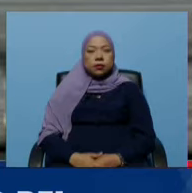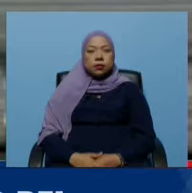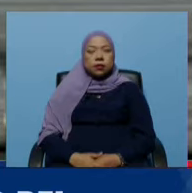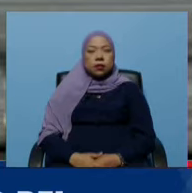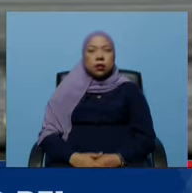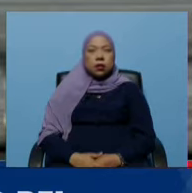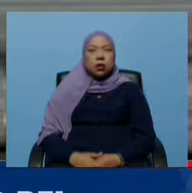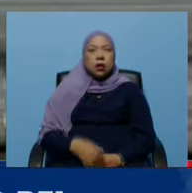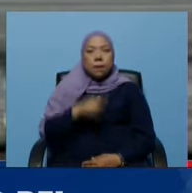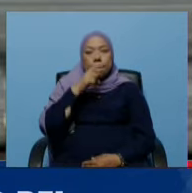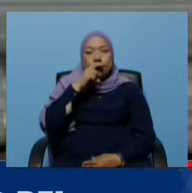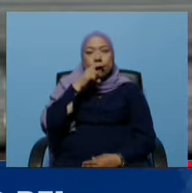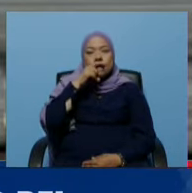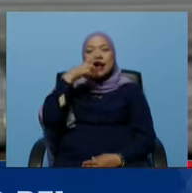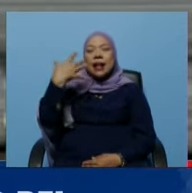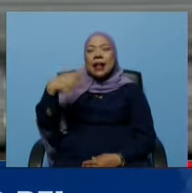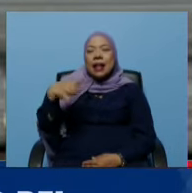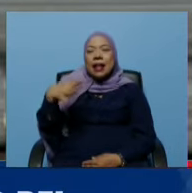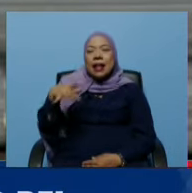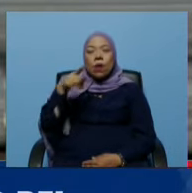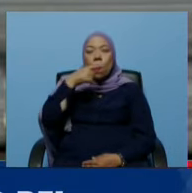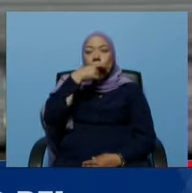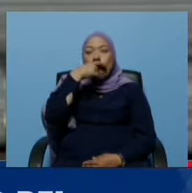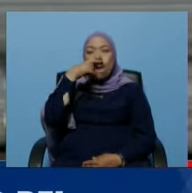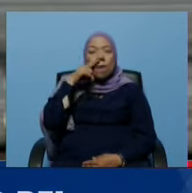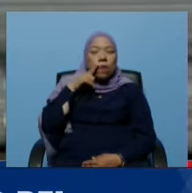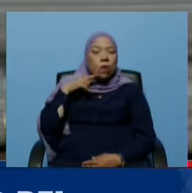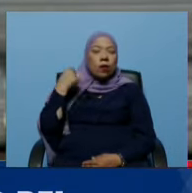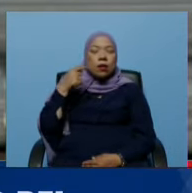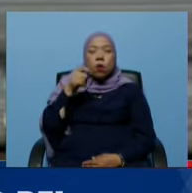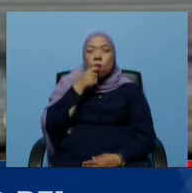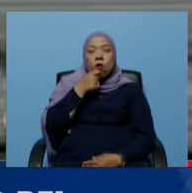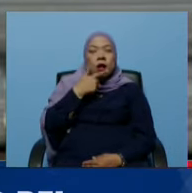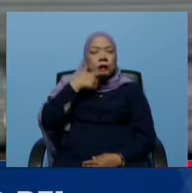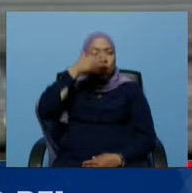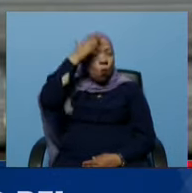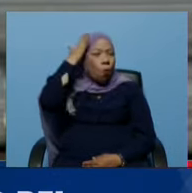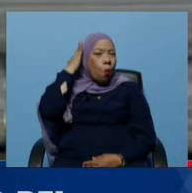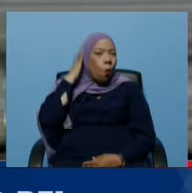Super bigote también, mira. Tremendo bigote y tremendo peinado.